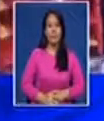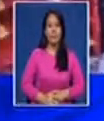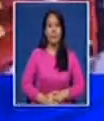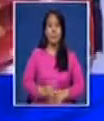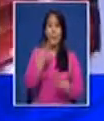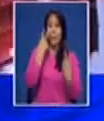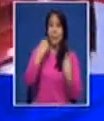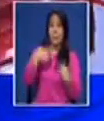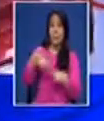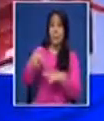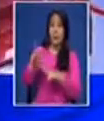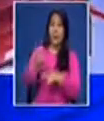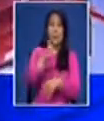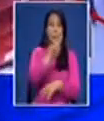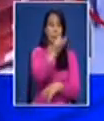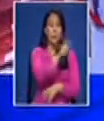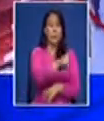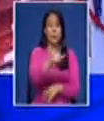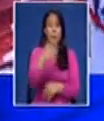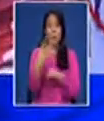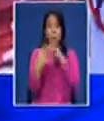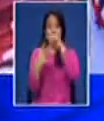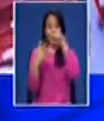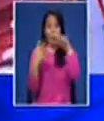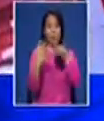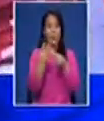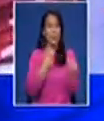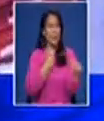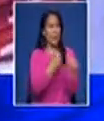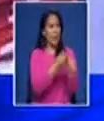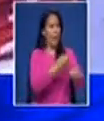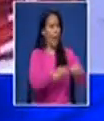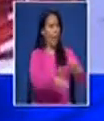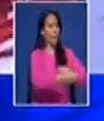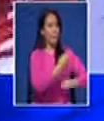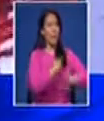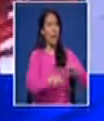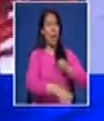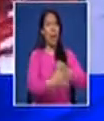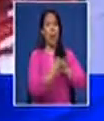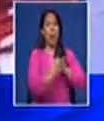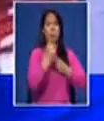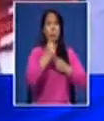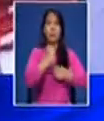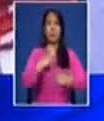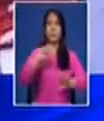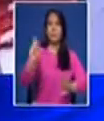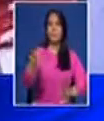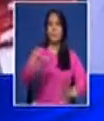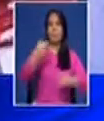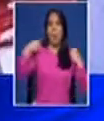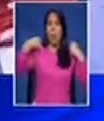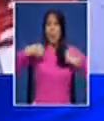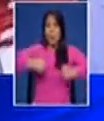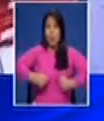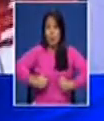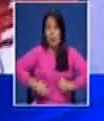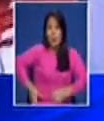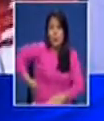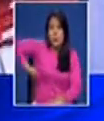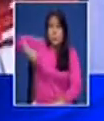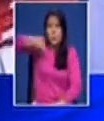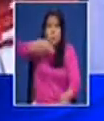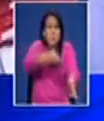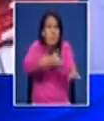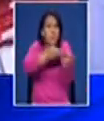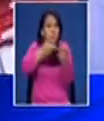Este es el momento en el que dos de los cuatro delincuentes se acercan a los cambistas y uno de ellos saca de la mochila de su cómplice una